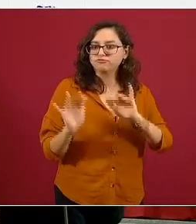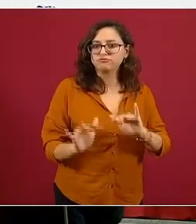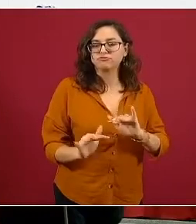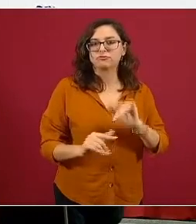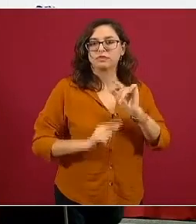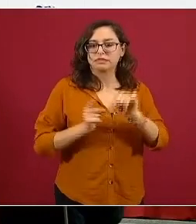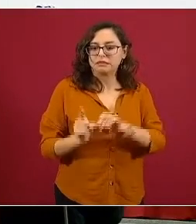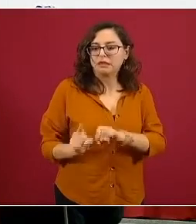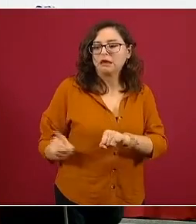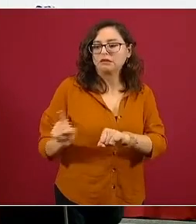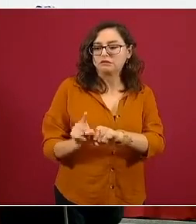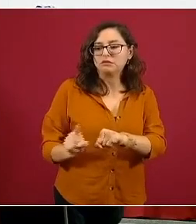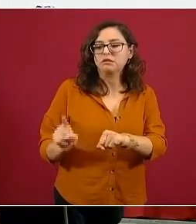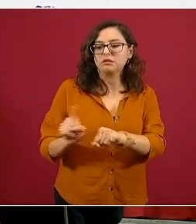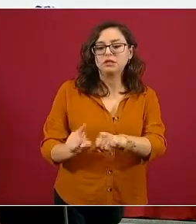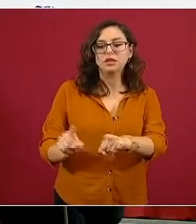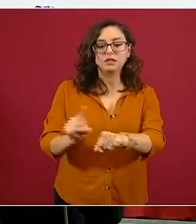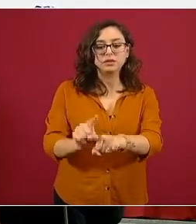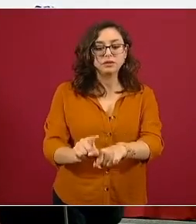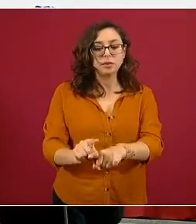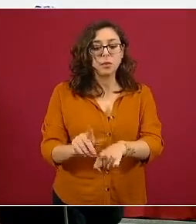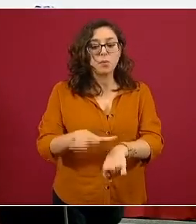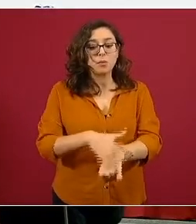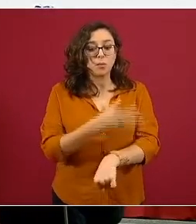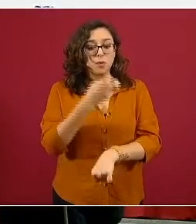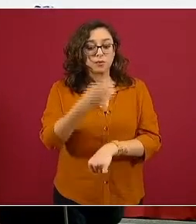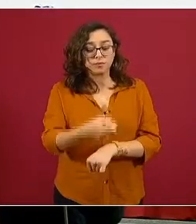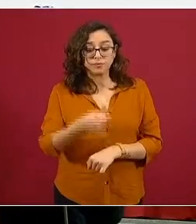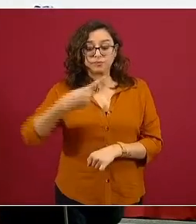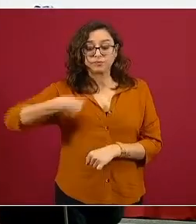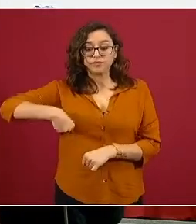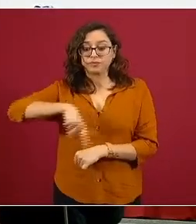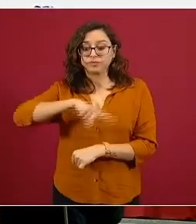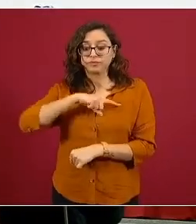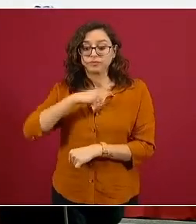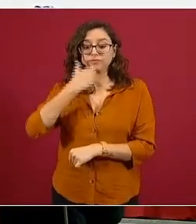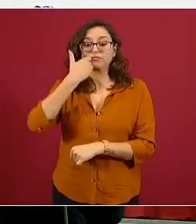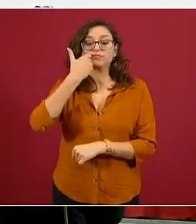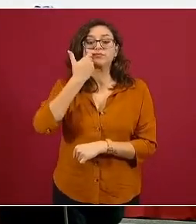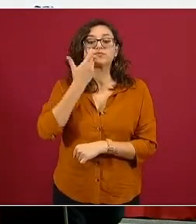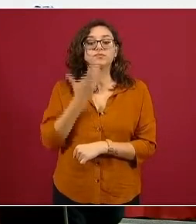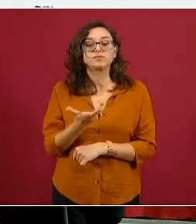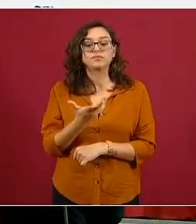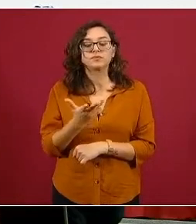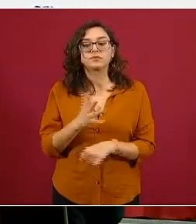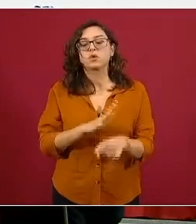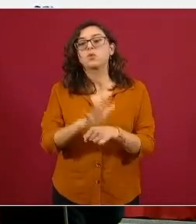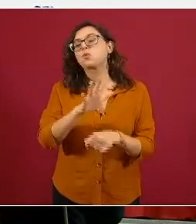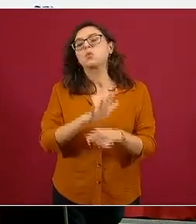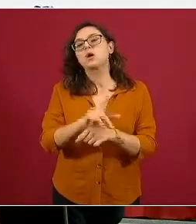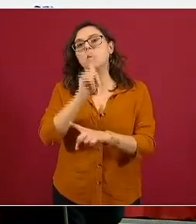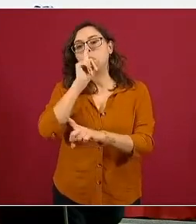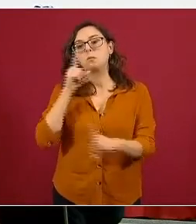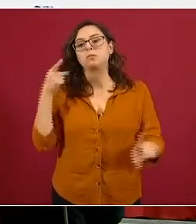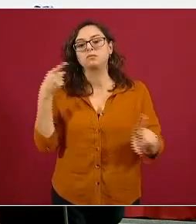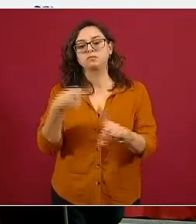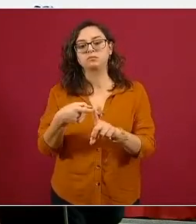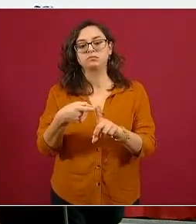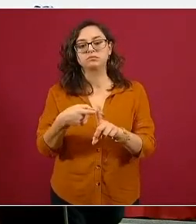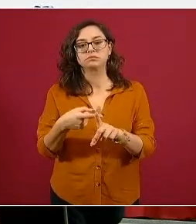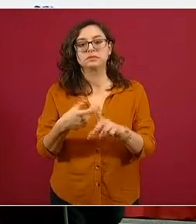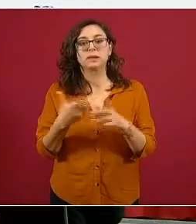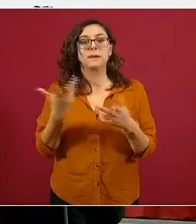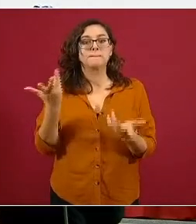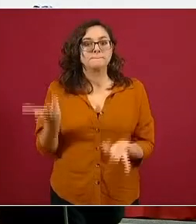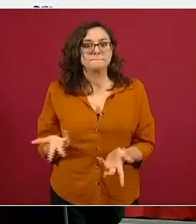Básicamente, lo que pretendemos con ello es evitar aglomeraciones en los